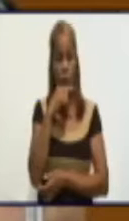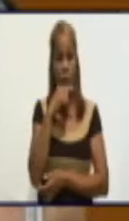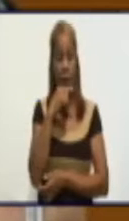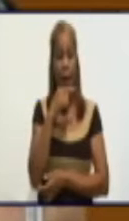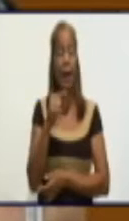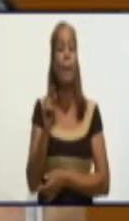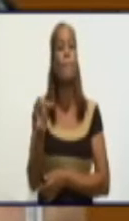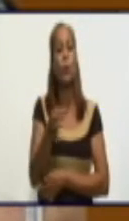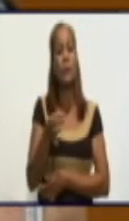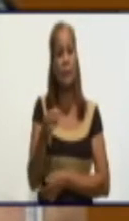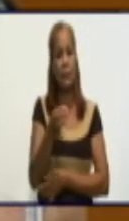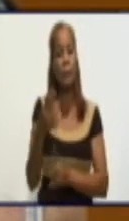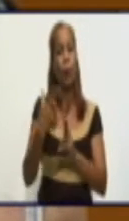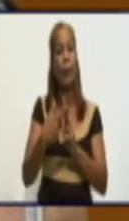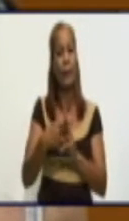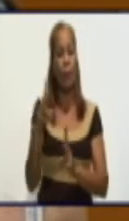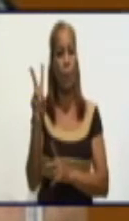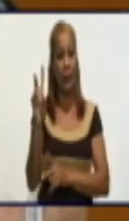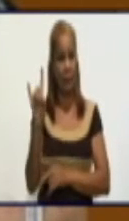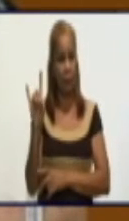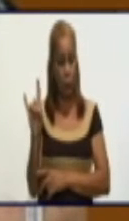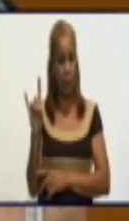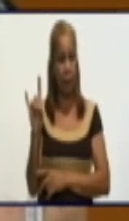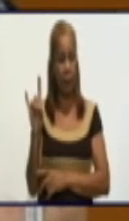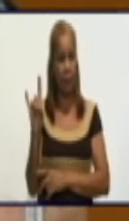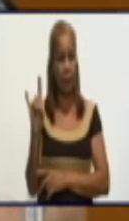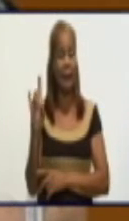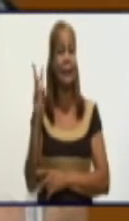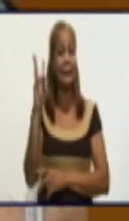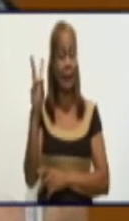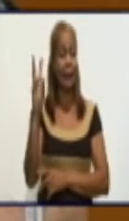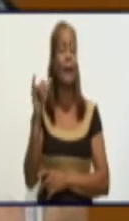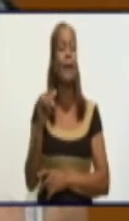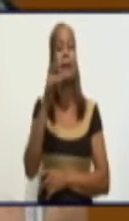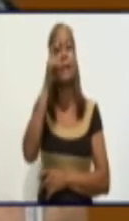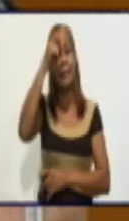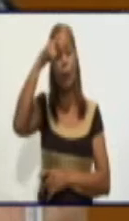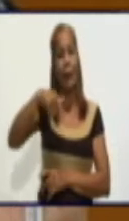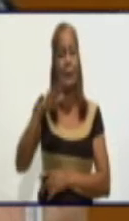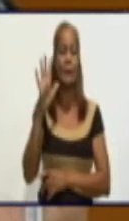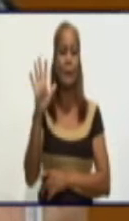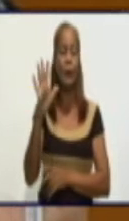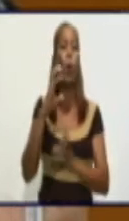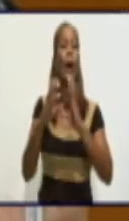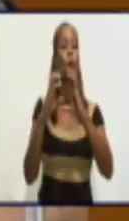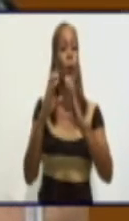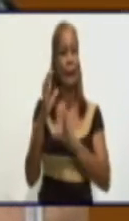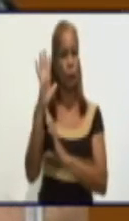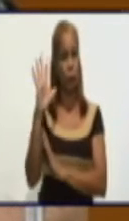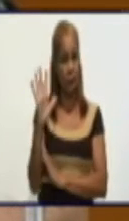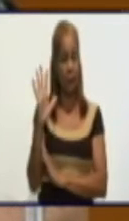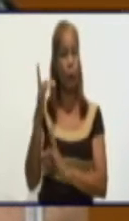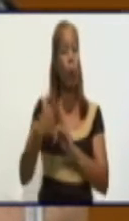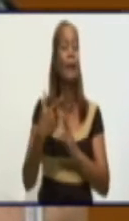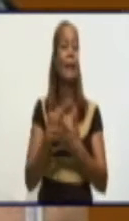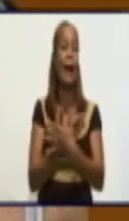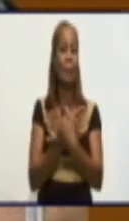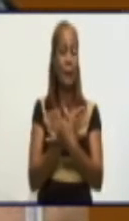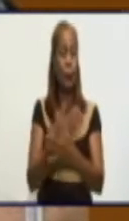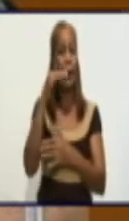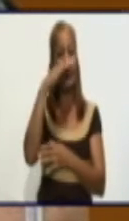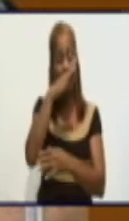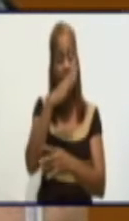a los municipios vayamos con 29 incluyendo los tres importados y one y cinco cauto cristo 5 y campechuela guisa